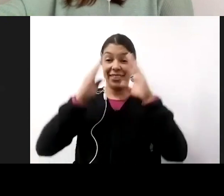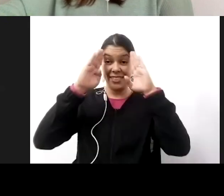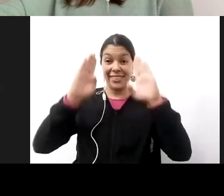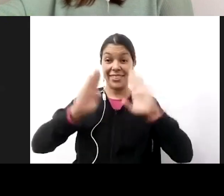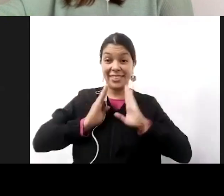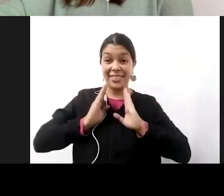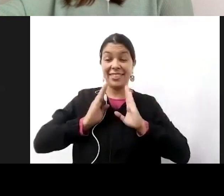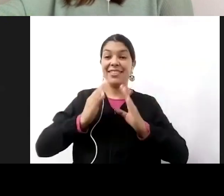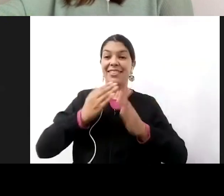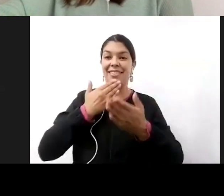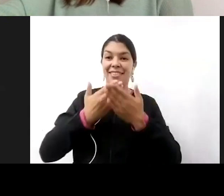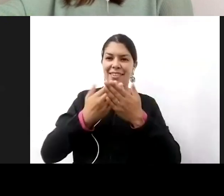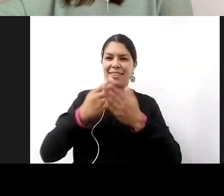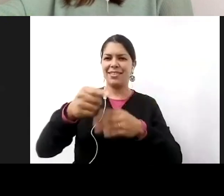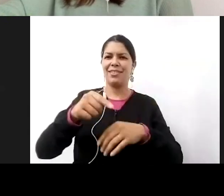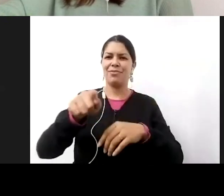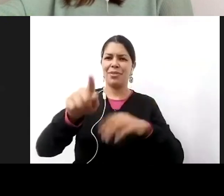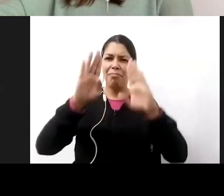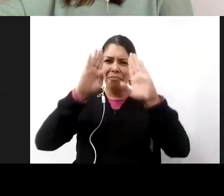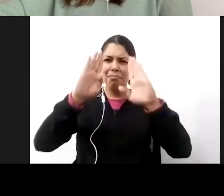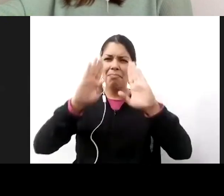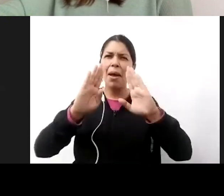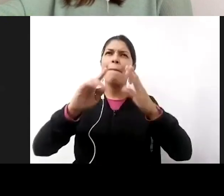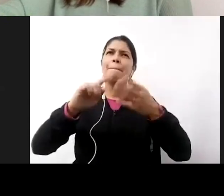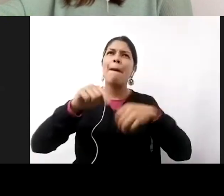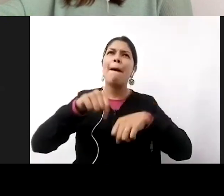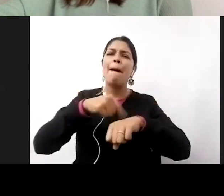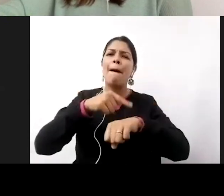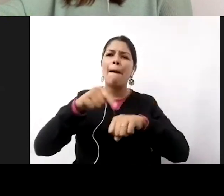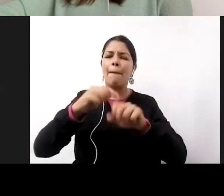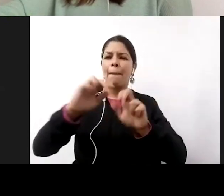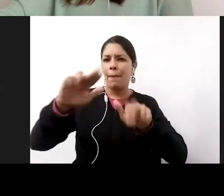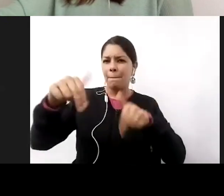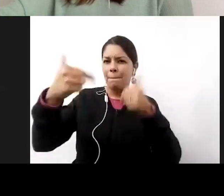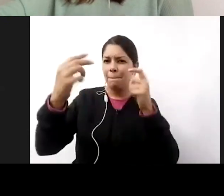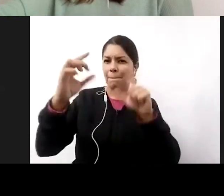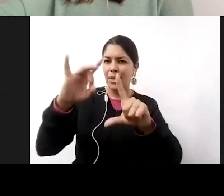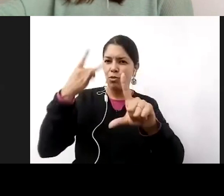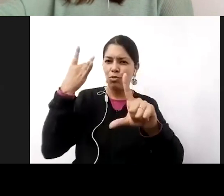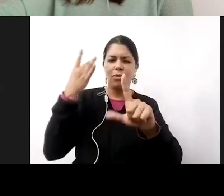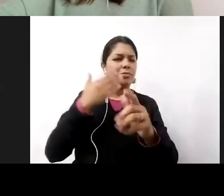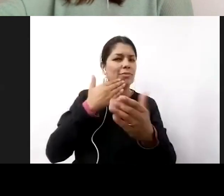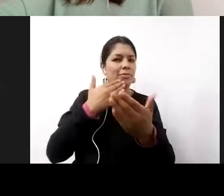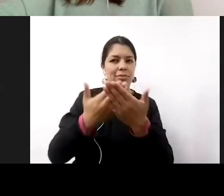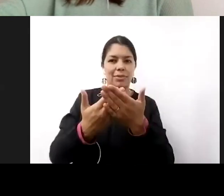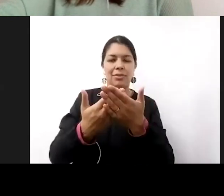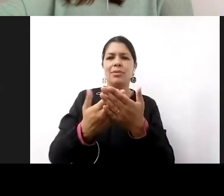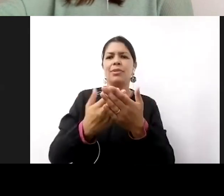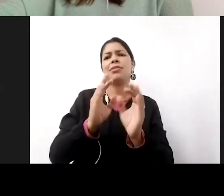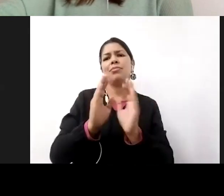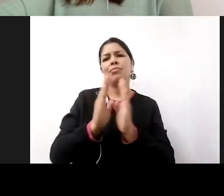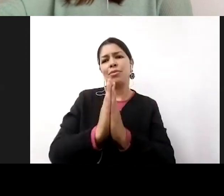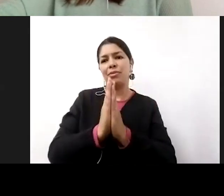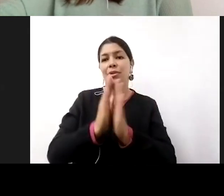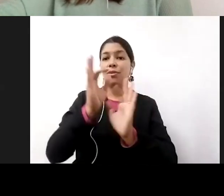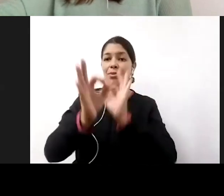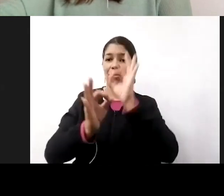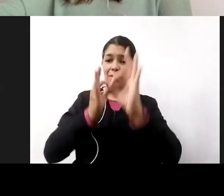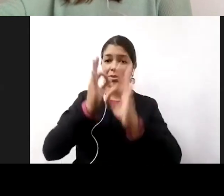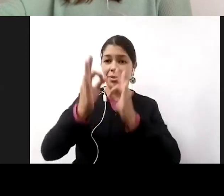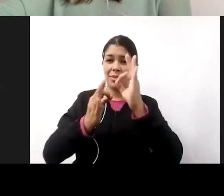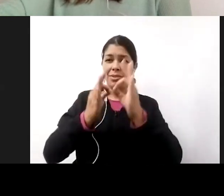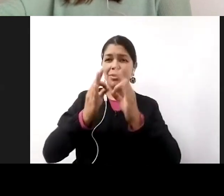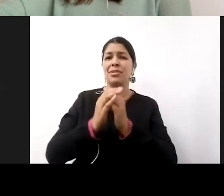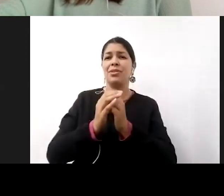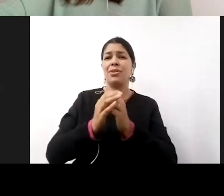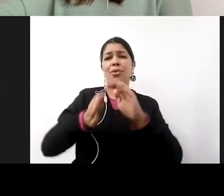tiempo que nos dedican en un espacio más que hacemos de manera virtual. Por favor, sigan cuidándose, por favor, sigan las